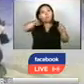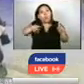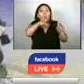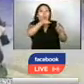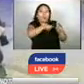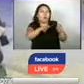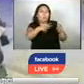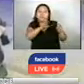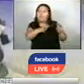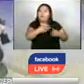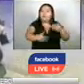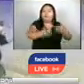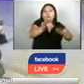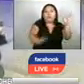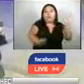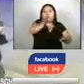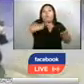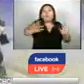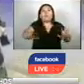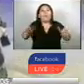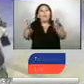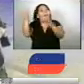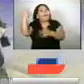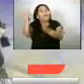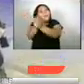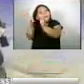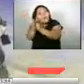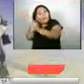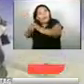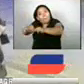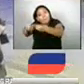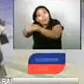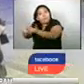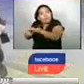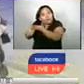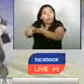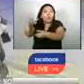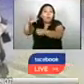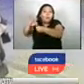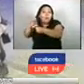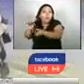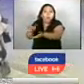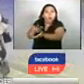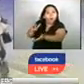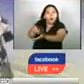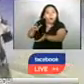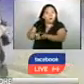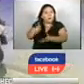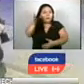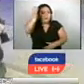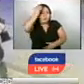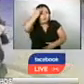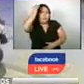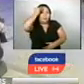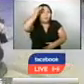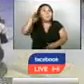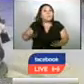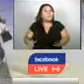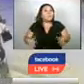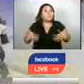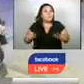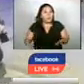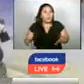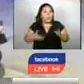está siendo acusado de los delitos de agrupaciones ilícitas y fraude electoral. Recordemos que el